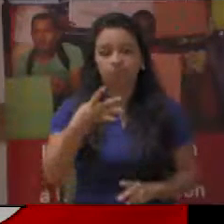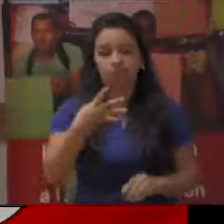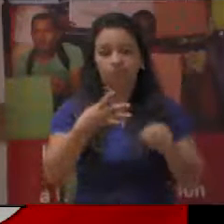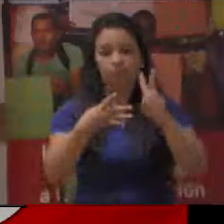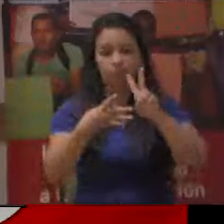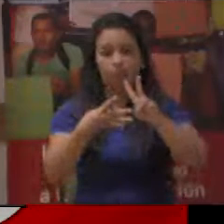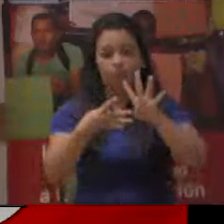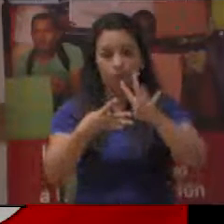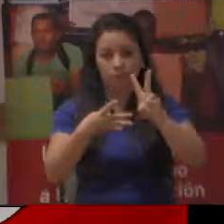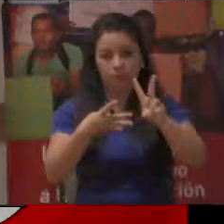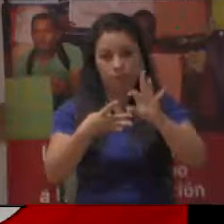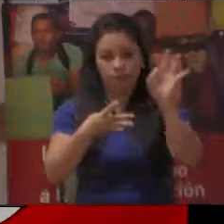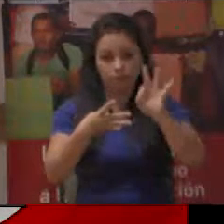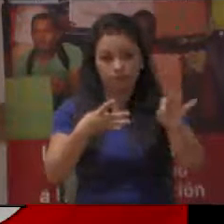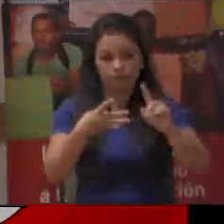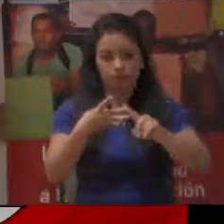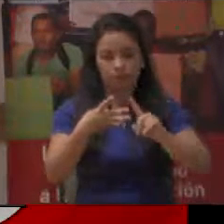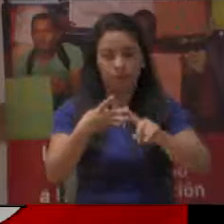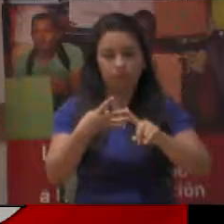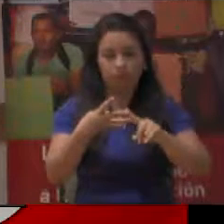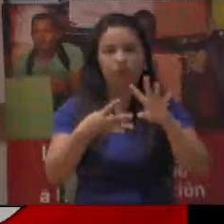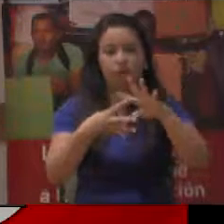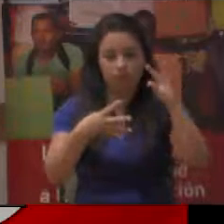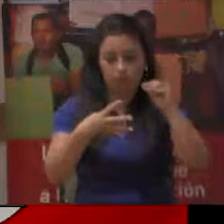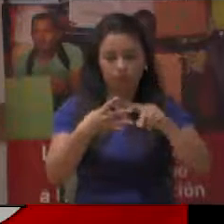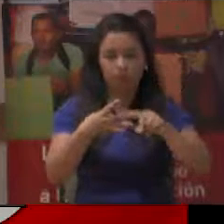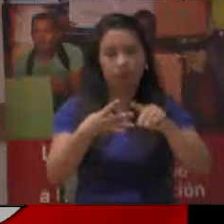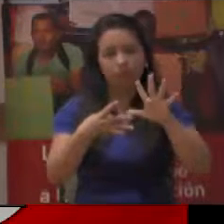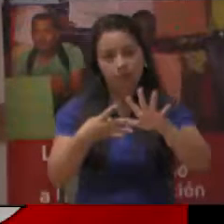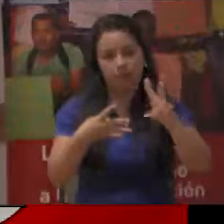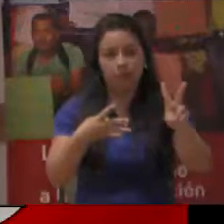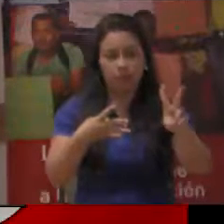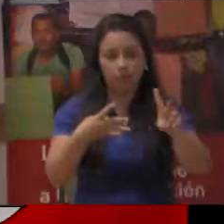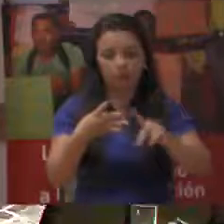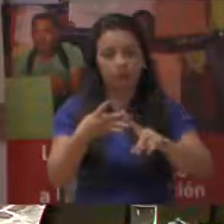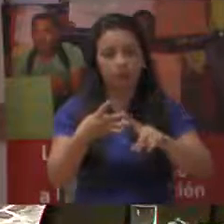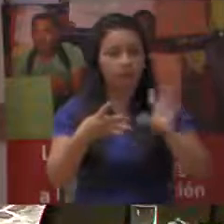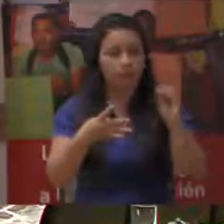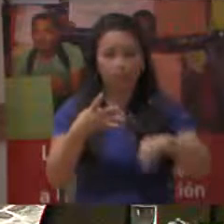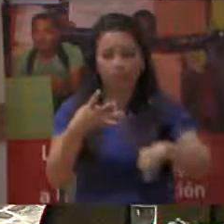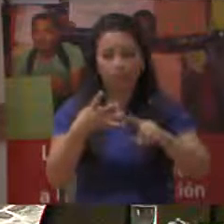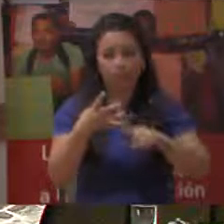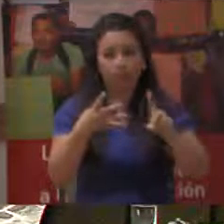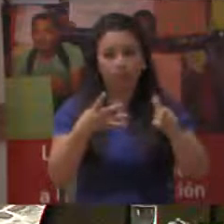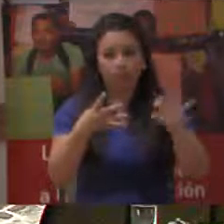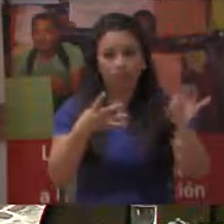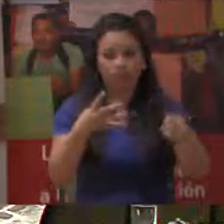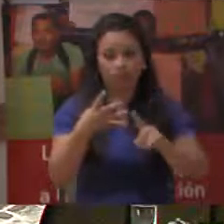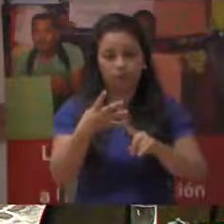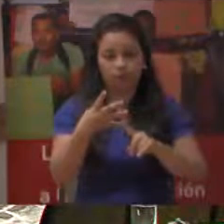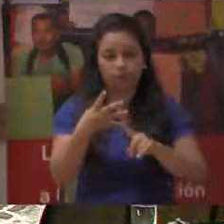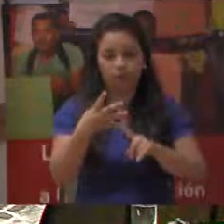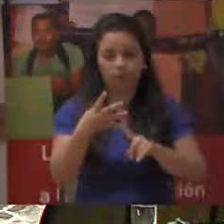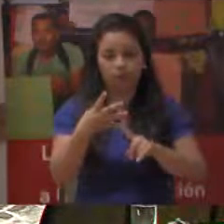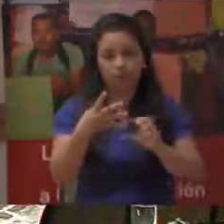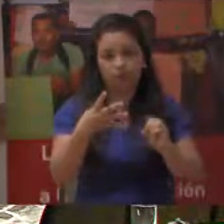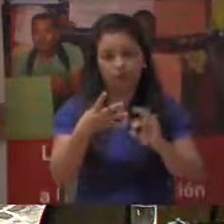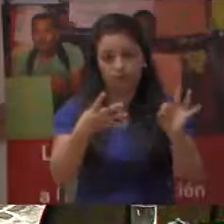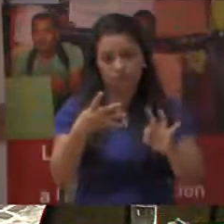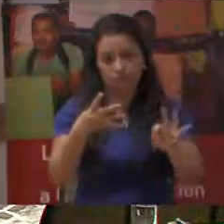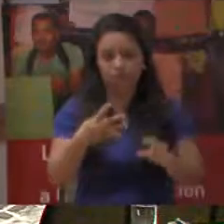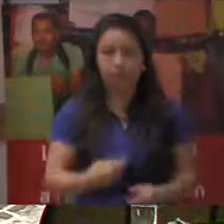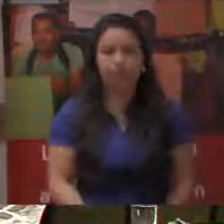42% totalmente de acuerdo. 52% de acuerdo, 6% en desacuerdo, totalmente en desacuerdo,